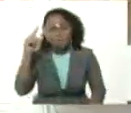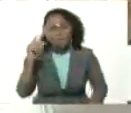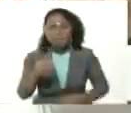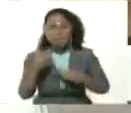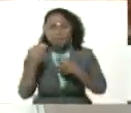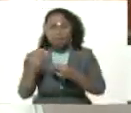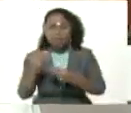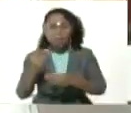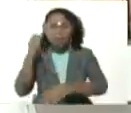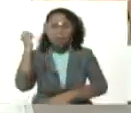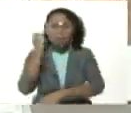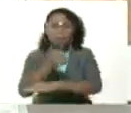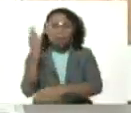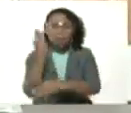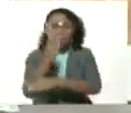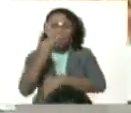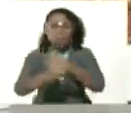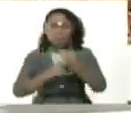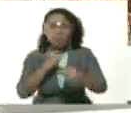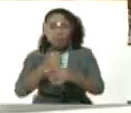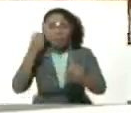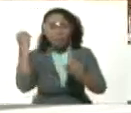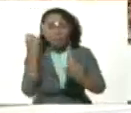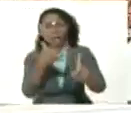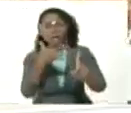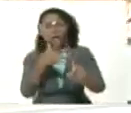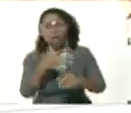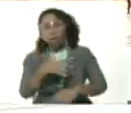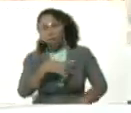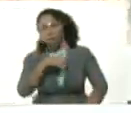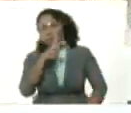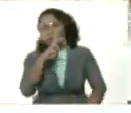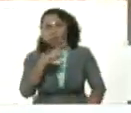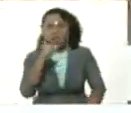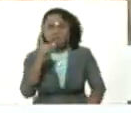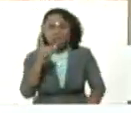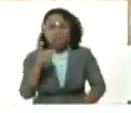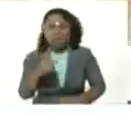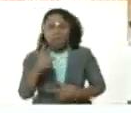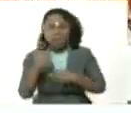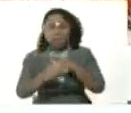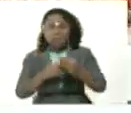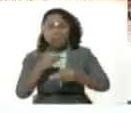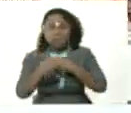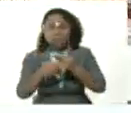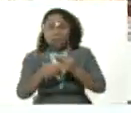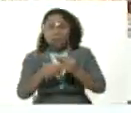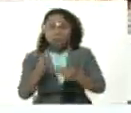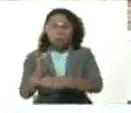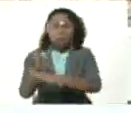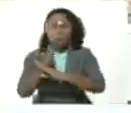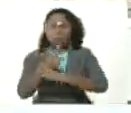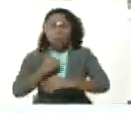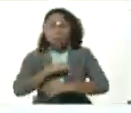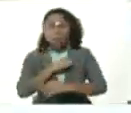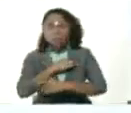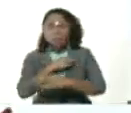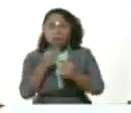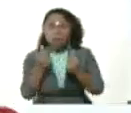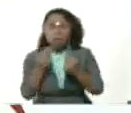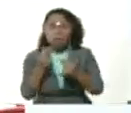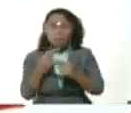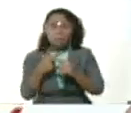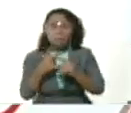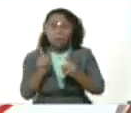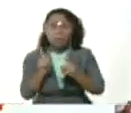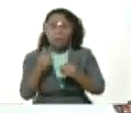Corte Penal Internacional el impacto tenebroso, perverso y salvaje que tuvo el bloqueo en nuestra economía. Pero aquí